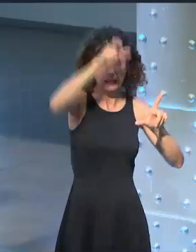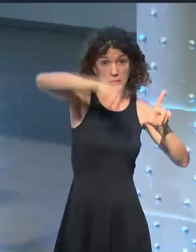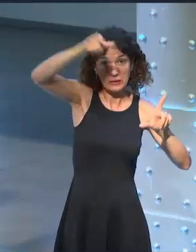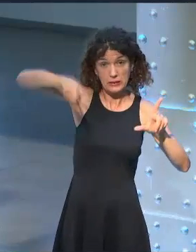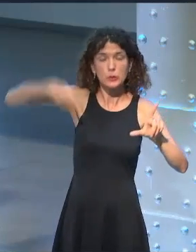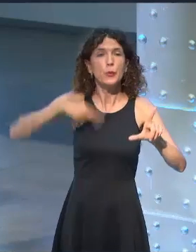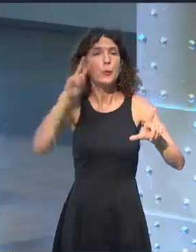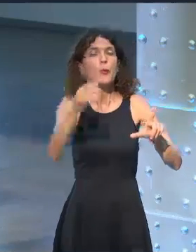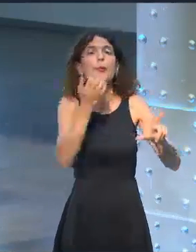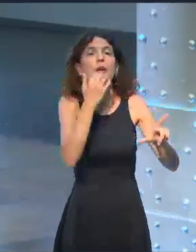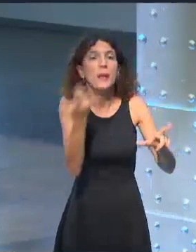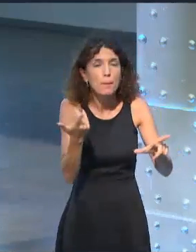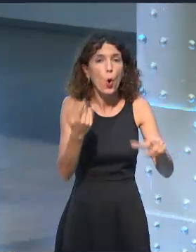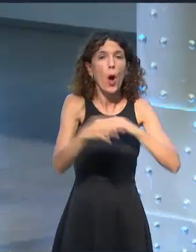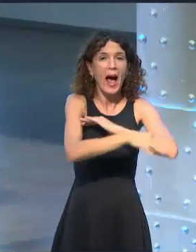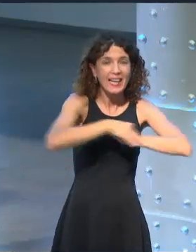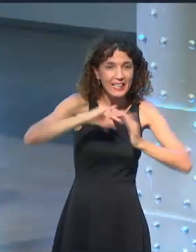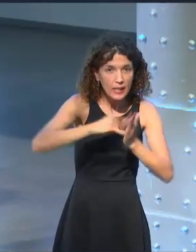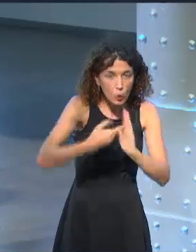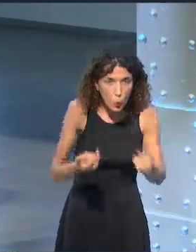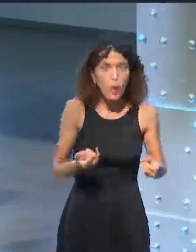vemos como, por ejemplo, en arquitectura,